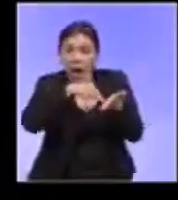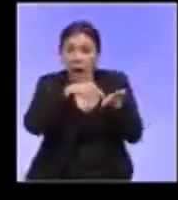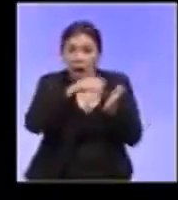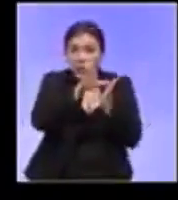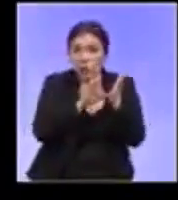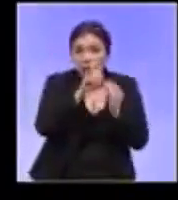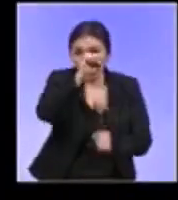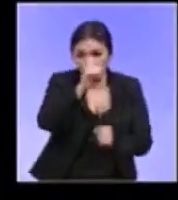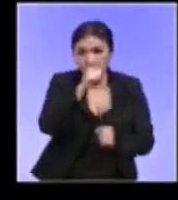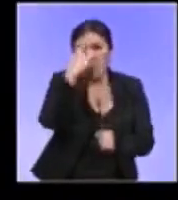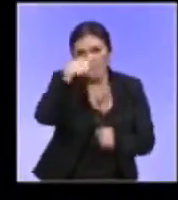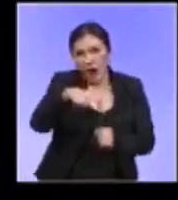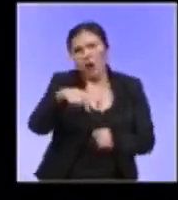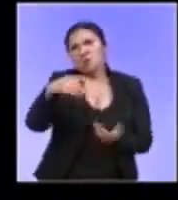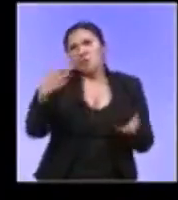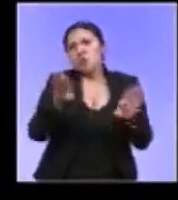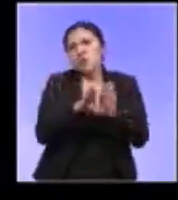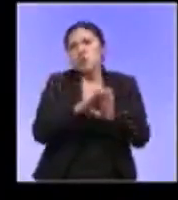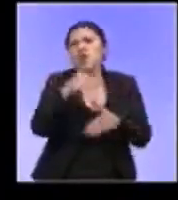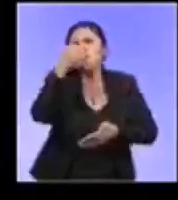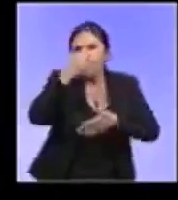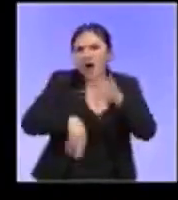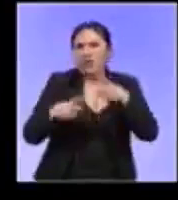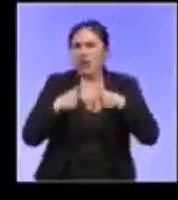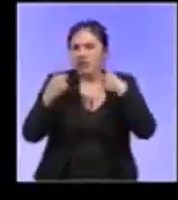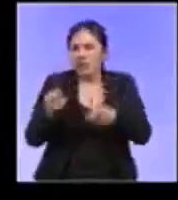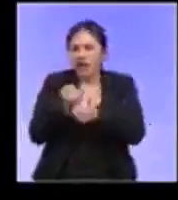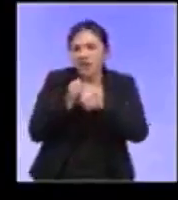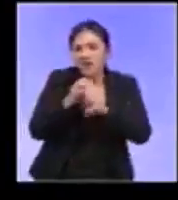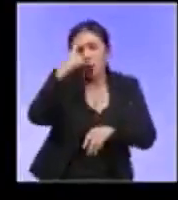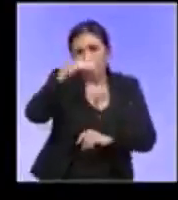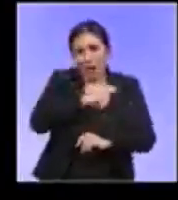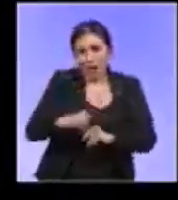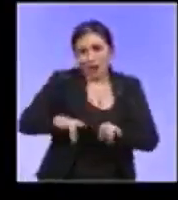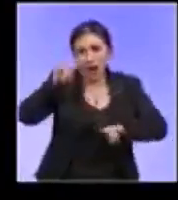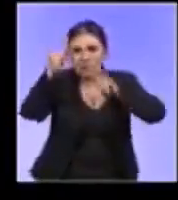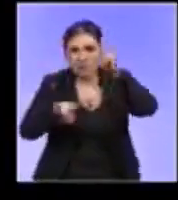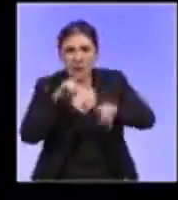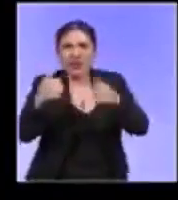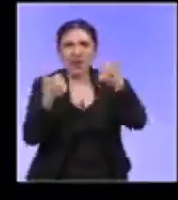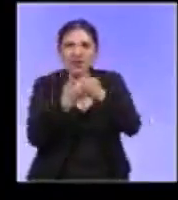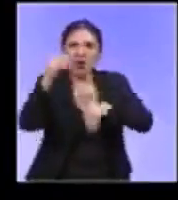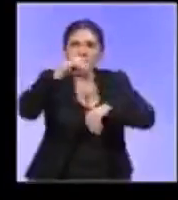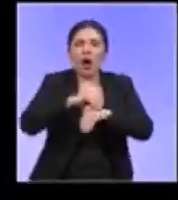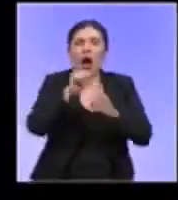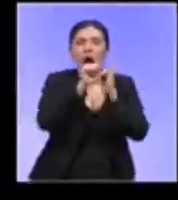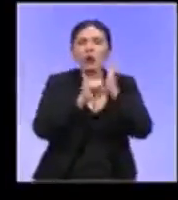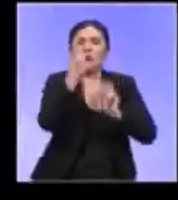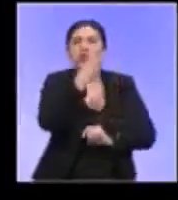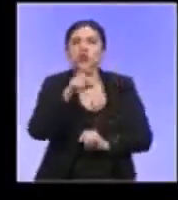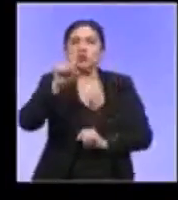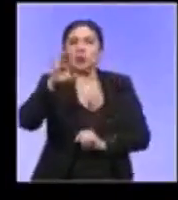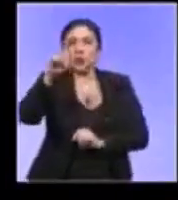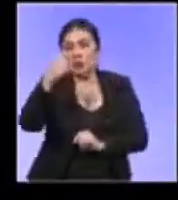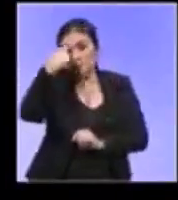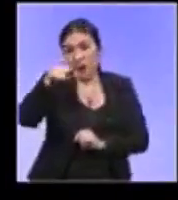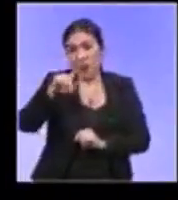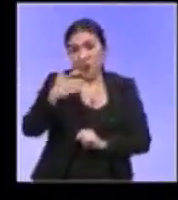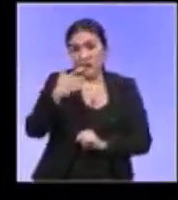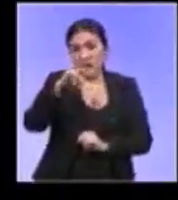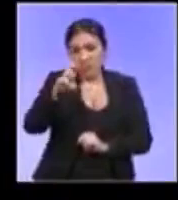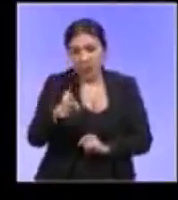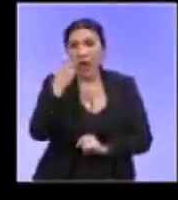de la hipótesis de omisión de entrega de informes de precampaña dispuesto en el artículo 229 de la ley y que